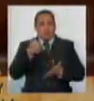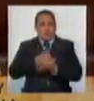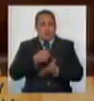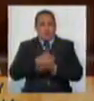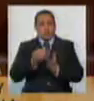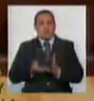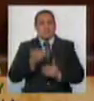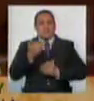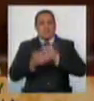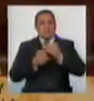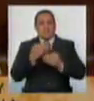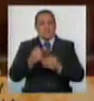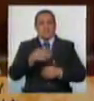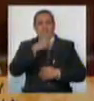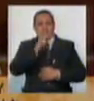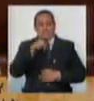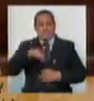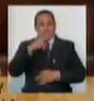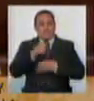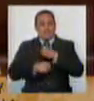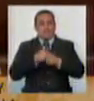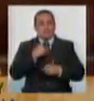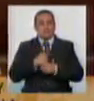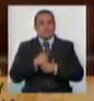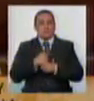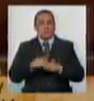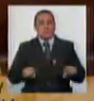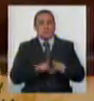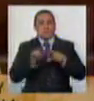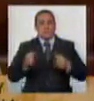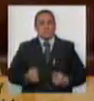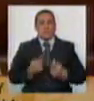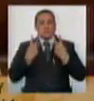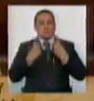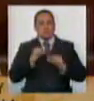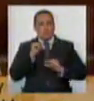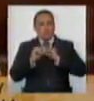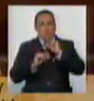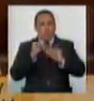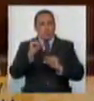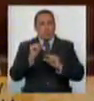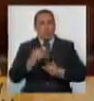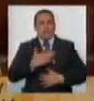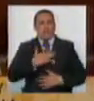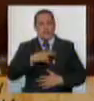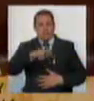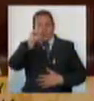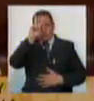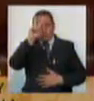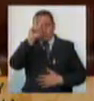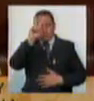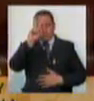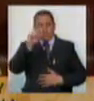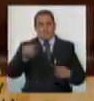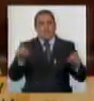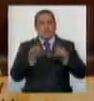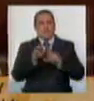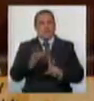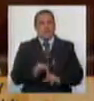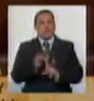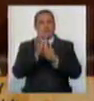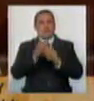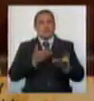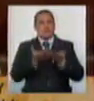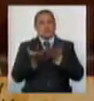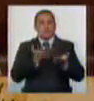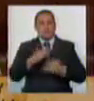que se realizará en diciembre de este año, recuperaremos progresivamente para nuestro país la exclusividad del